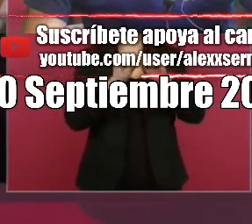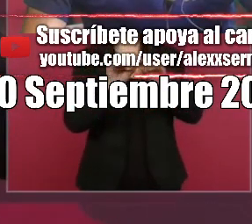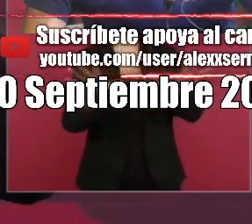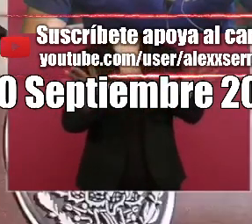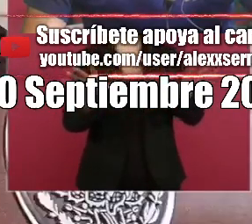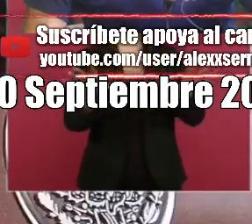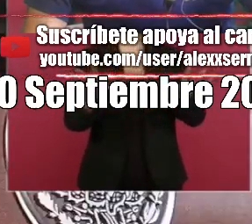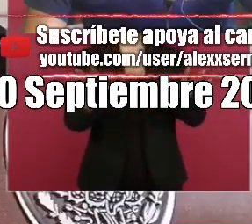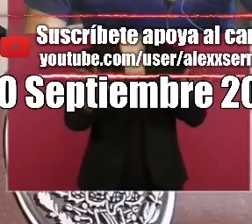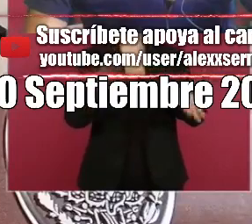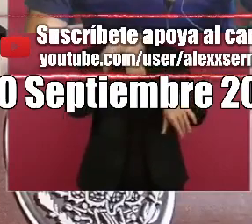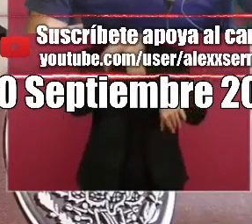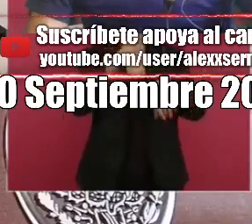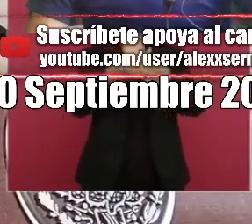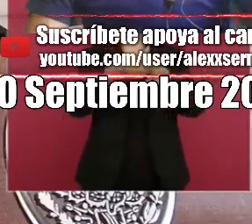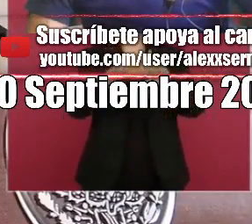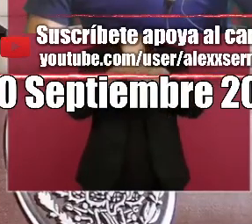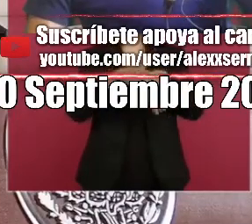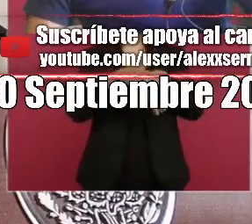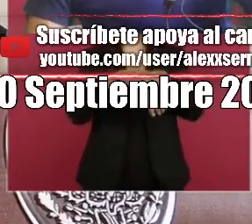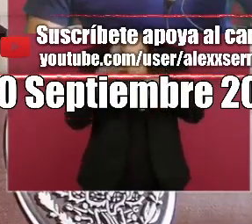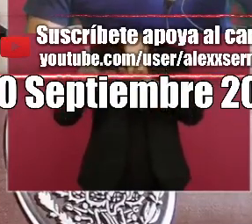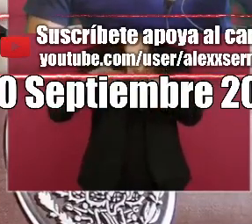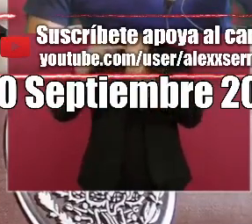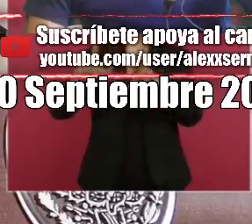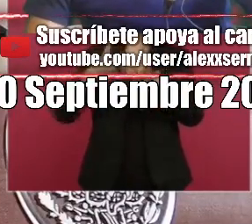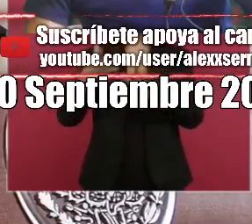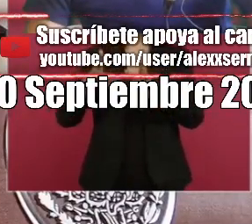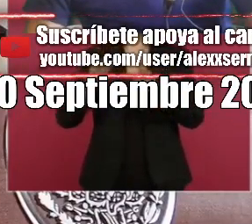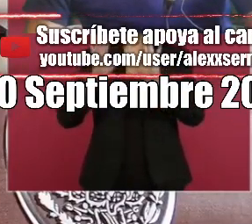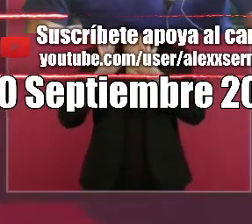sí, dando a conocer que iban a parar los trenes.